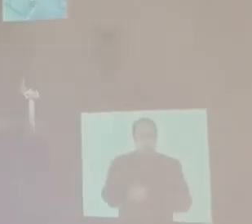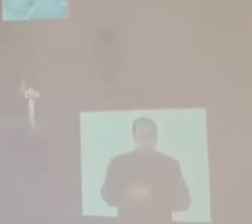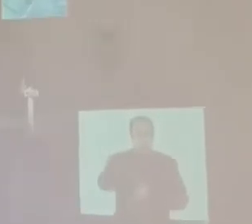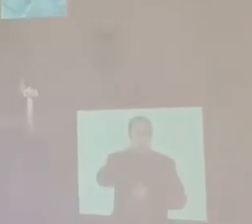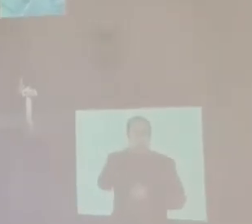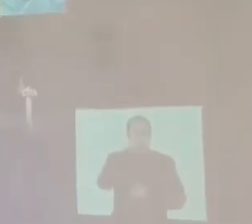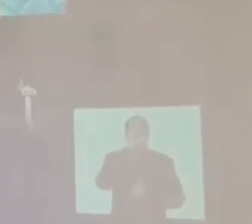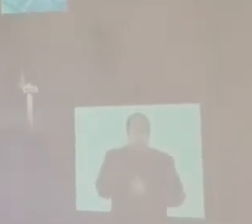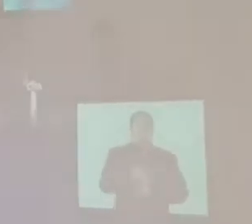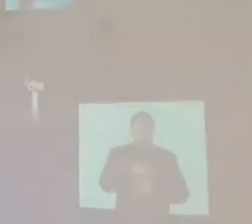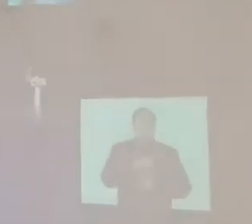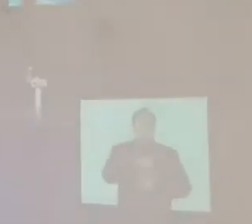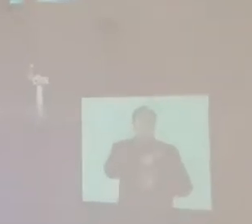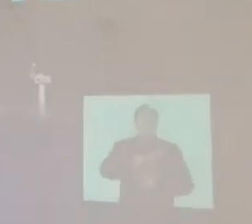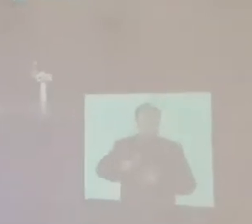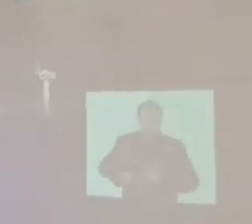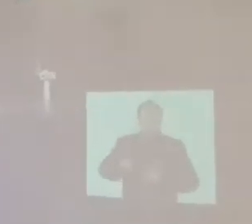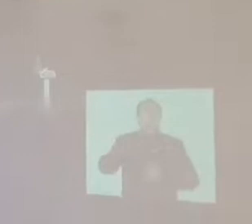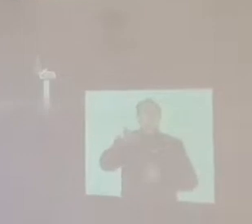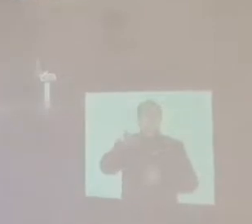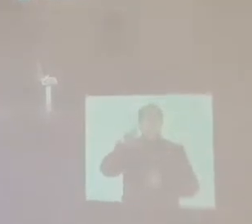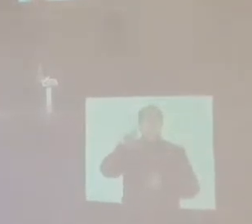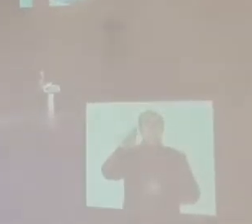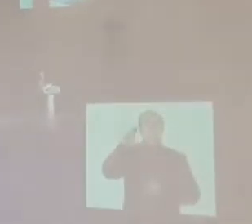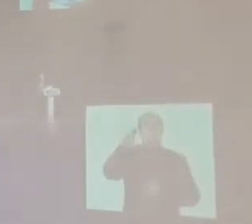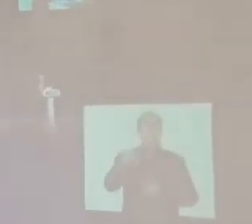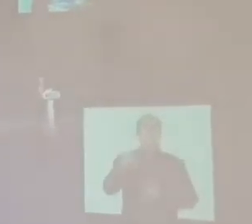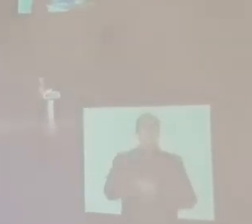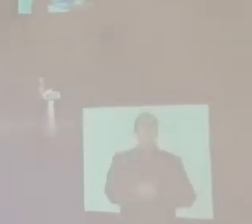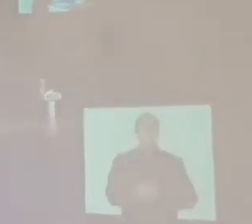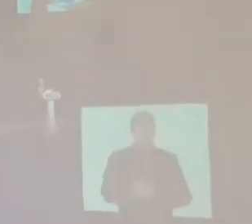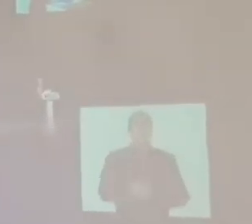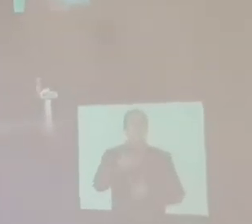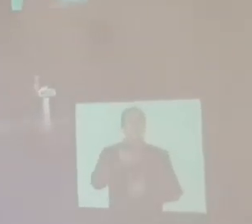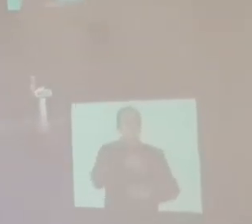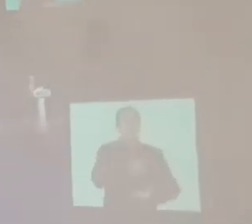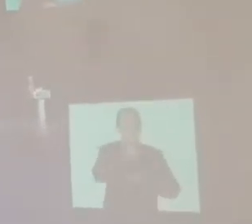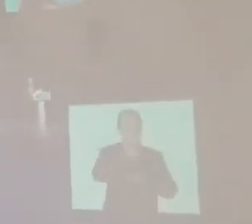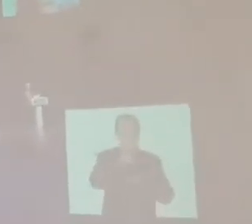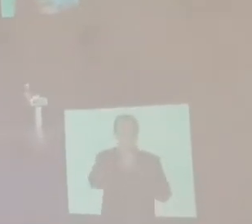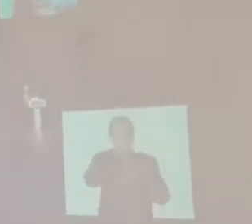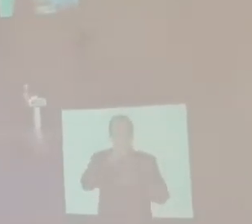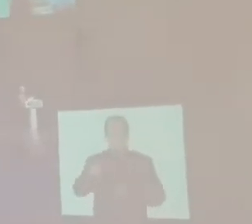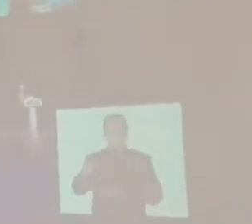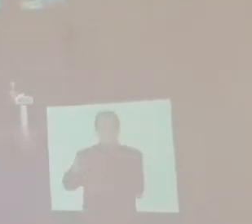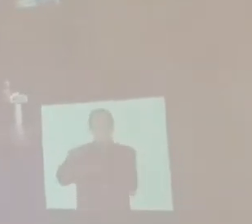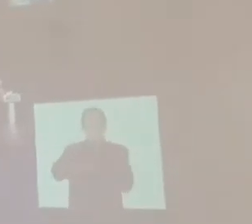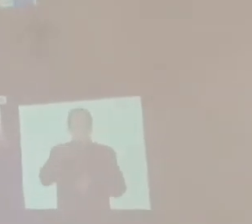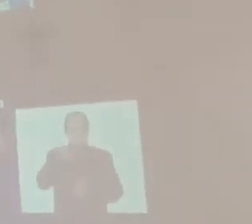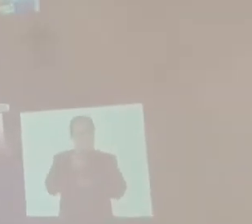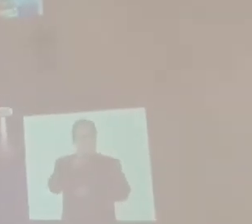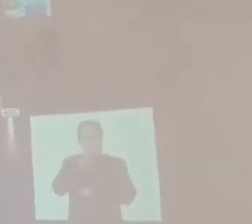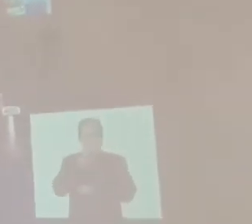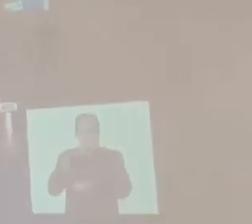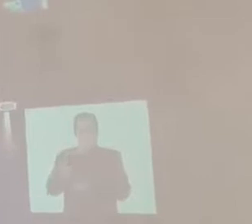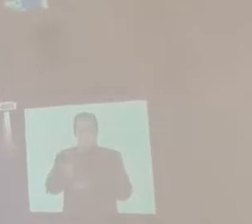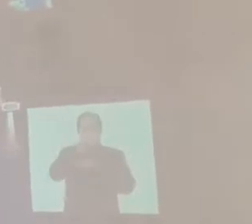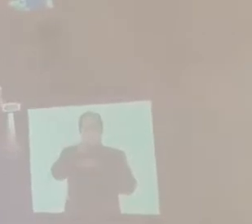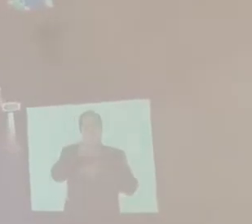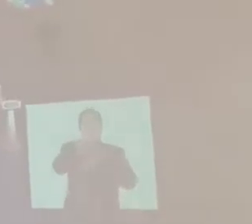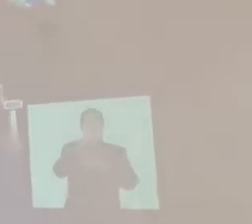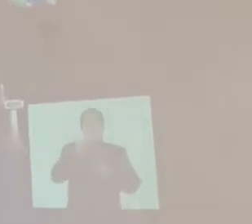municipio de Zitácuaro. Es decir, con recursos de la Ciudad de México y el Estado de México estamos invirtiendo